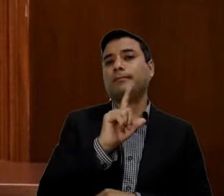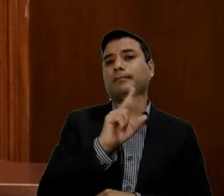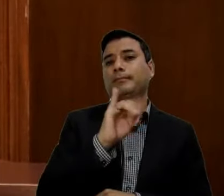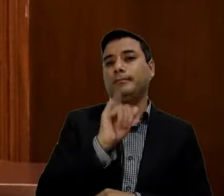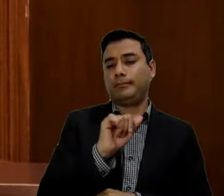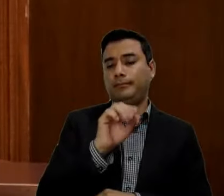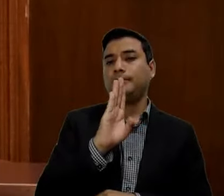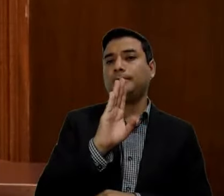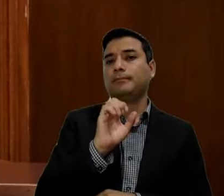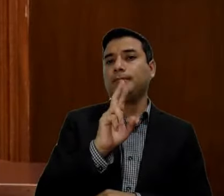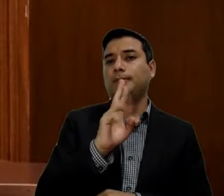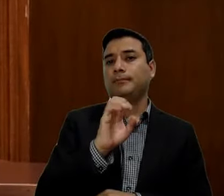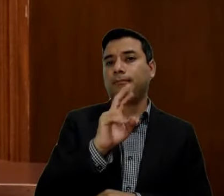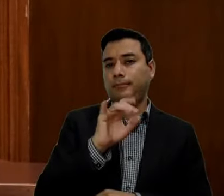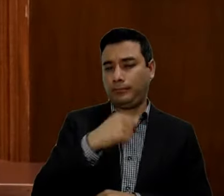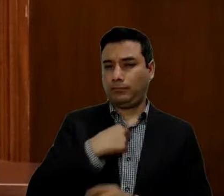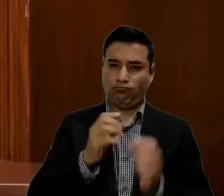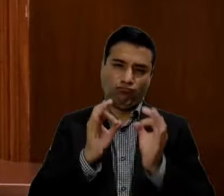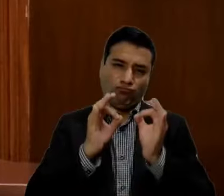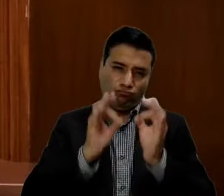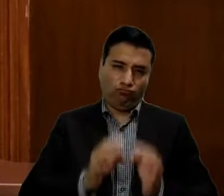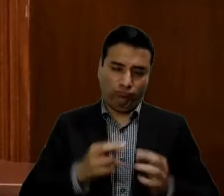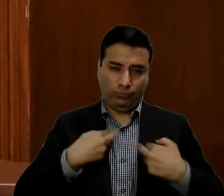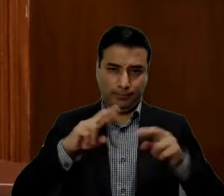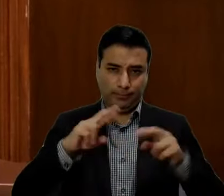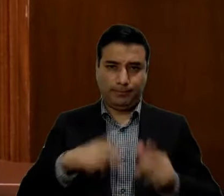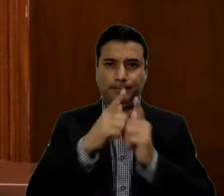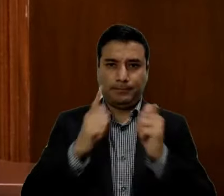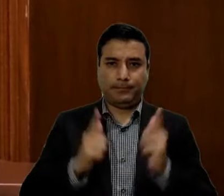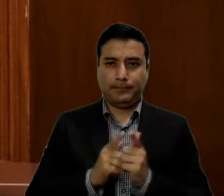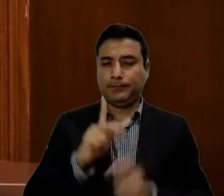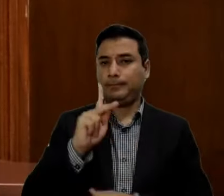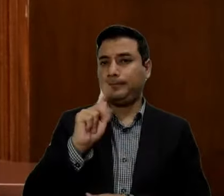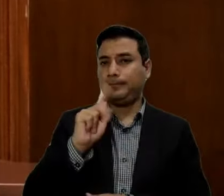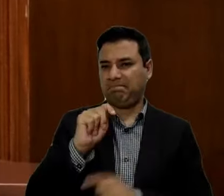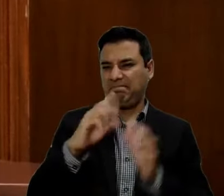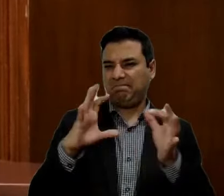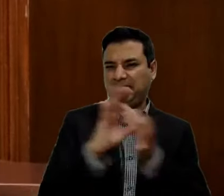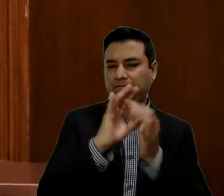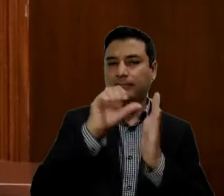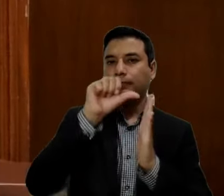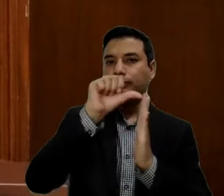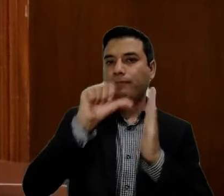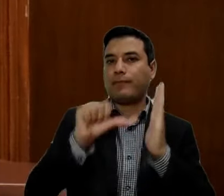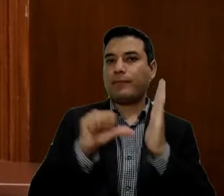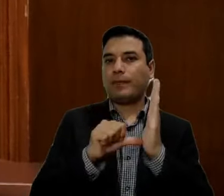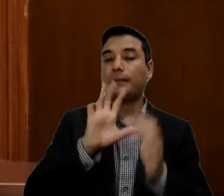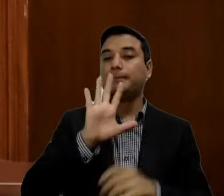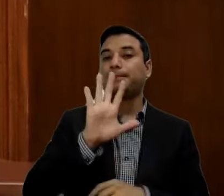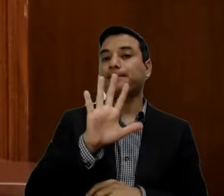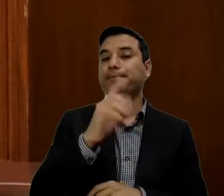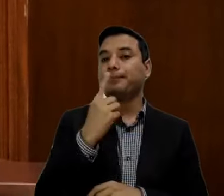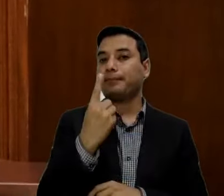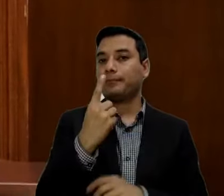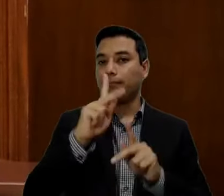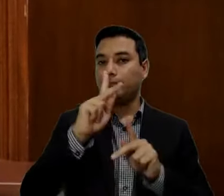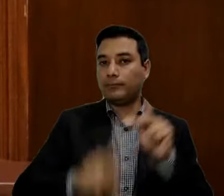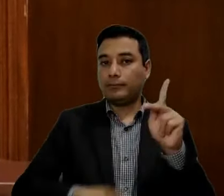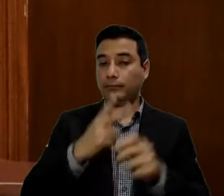integrante del Grupo Parlamentario Partido del Trabajo. Con fundamento en lo dispuesto en los artículos 51, fracción